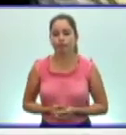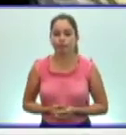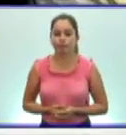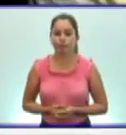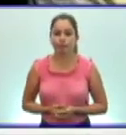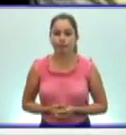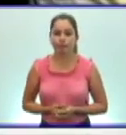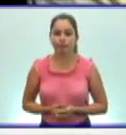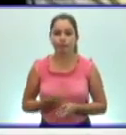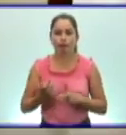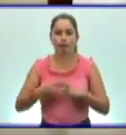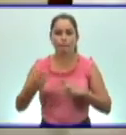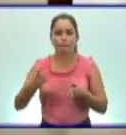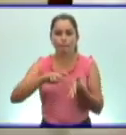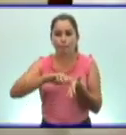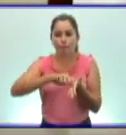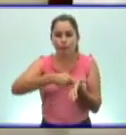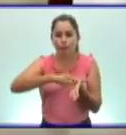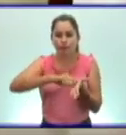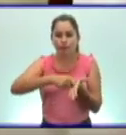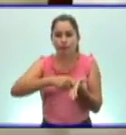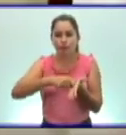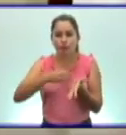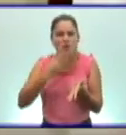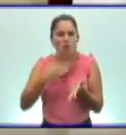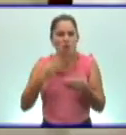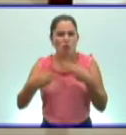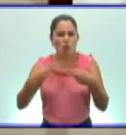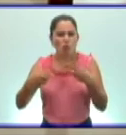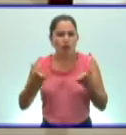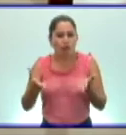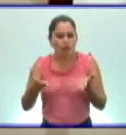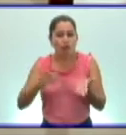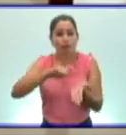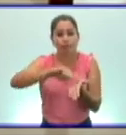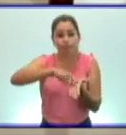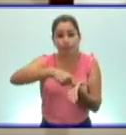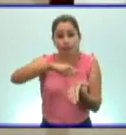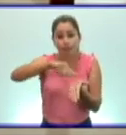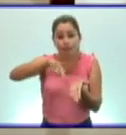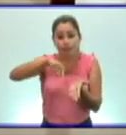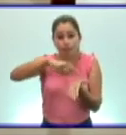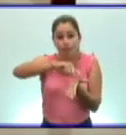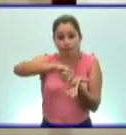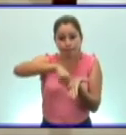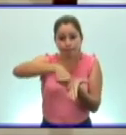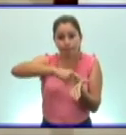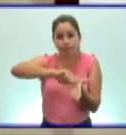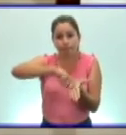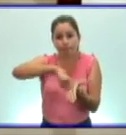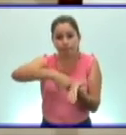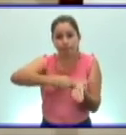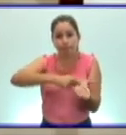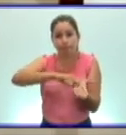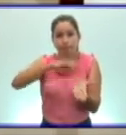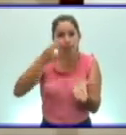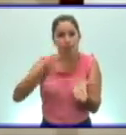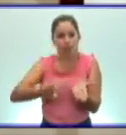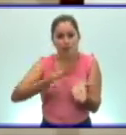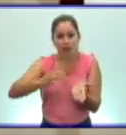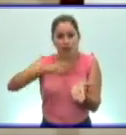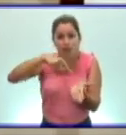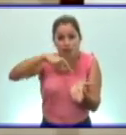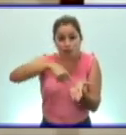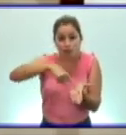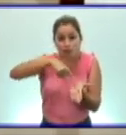Para triturar la sustancia debemos mover la mano de forma circular. Siempre el movimiento debe ser del centro hacia